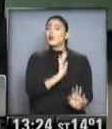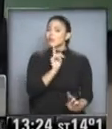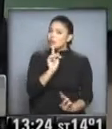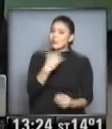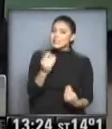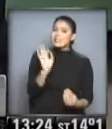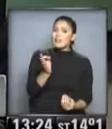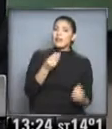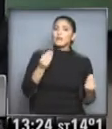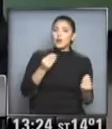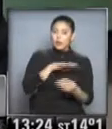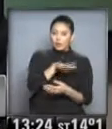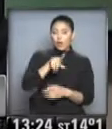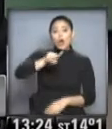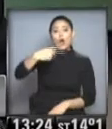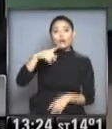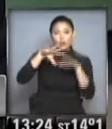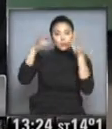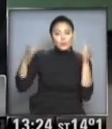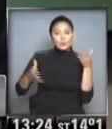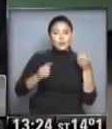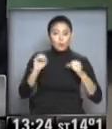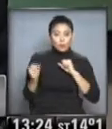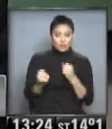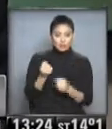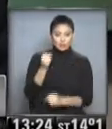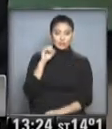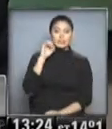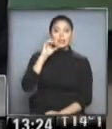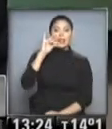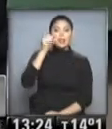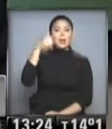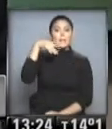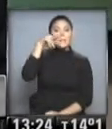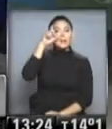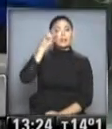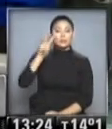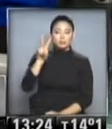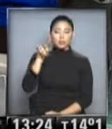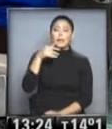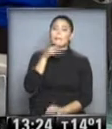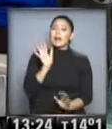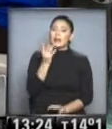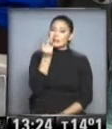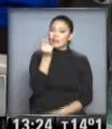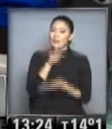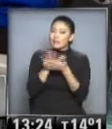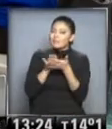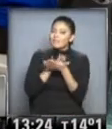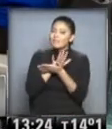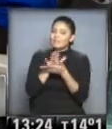para ver en qué contexto está pasando este hay otro boliche dame dos que simbolice que al parecer estaba ligado con el lavado de dinero y a cargo de